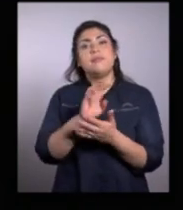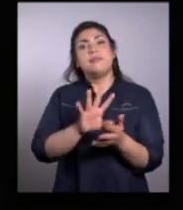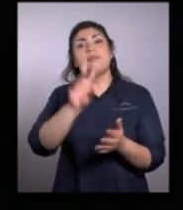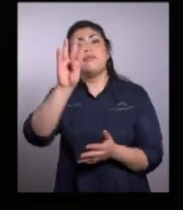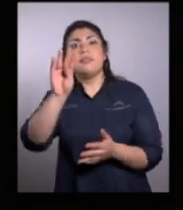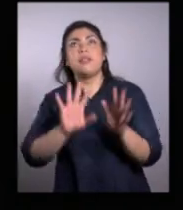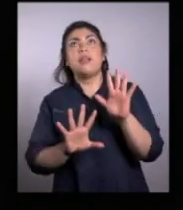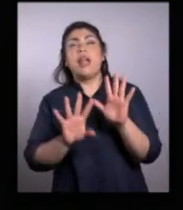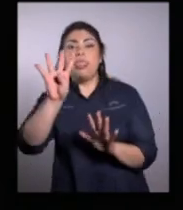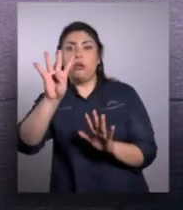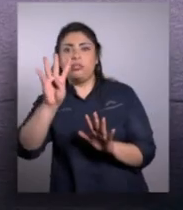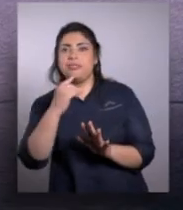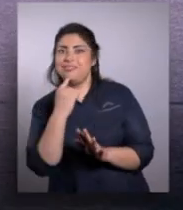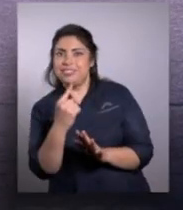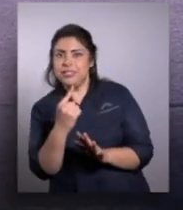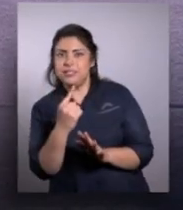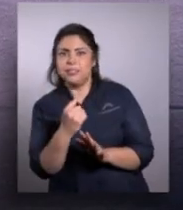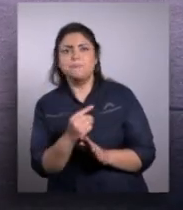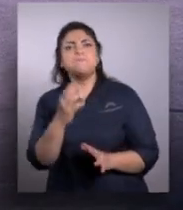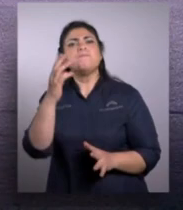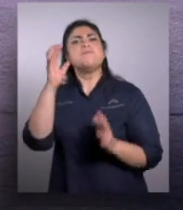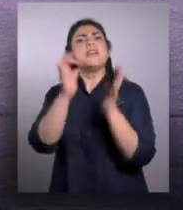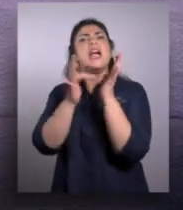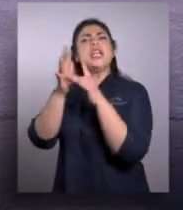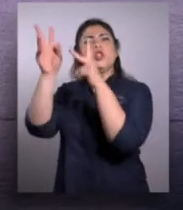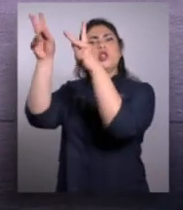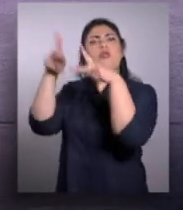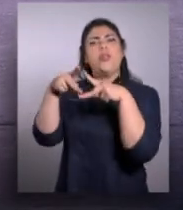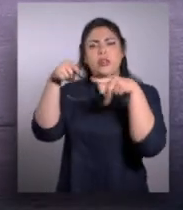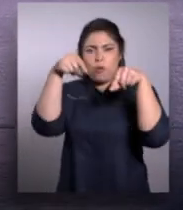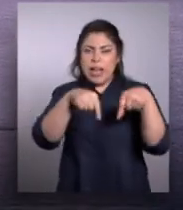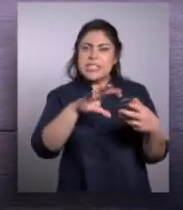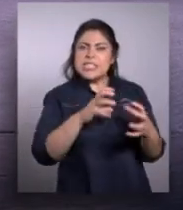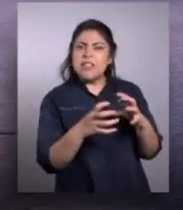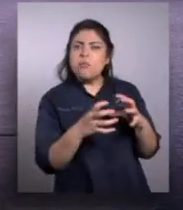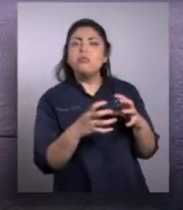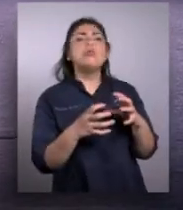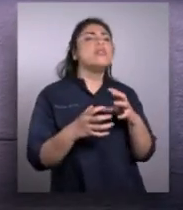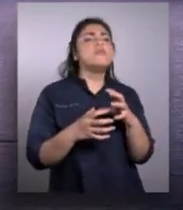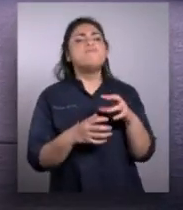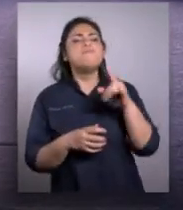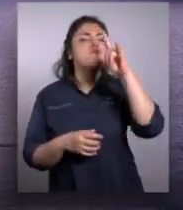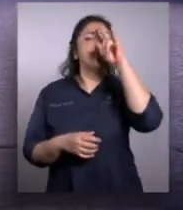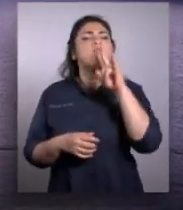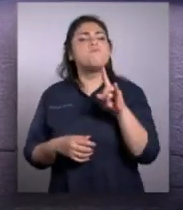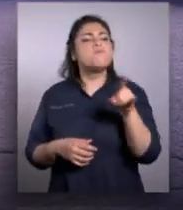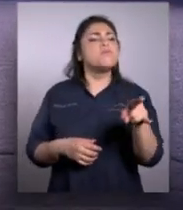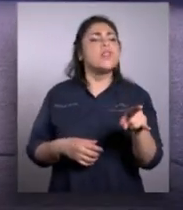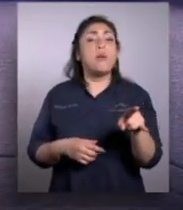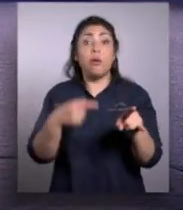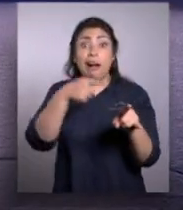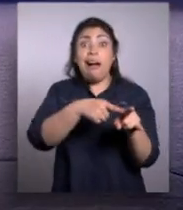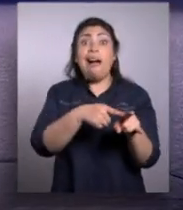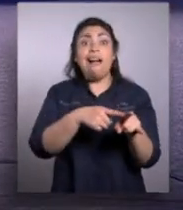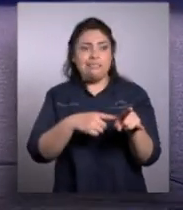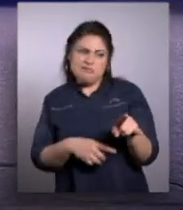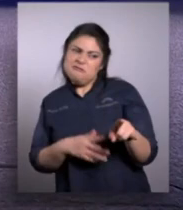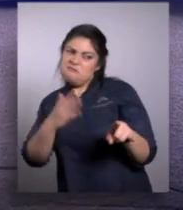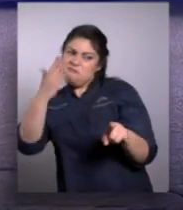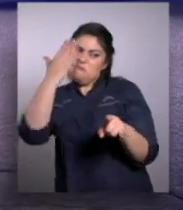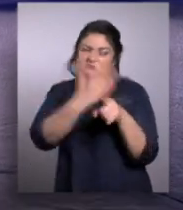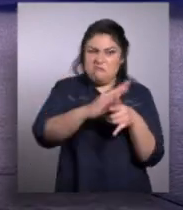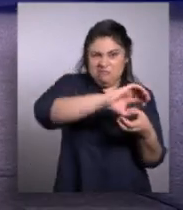que tenía el imperio de la muerte esto es al y librar a todos los que por el temor a la muerte estaban sujetos a toda la vida